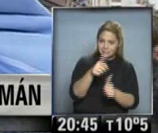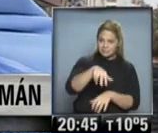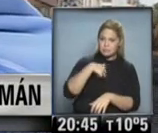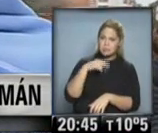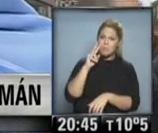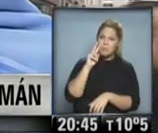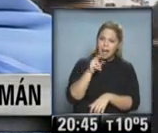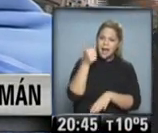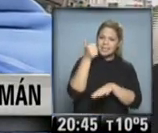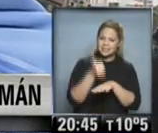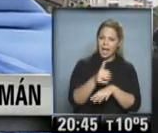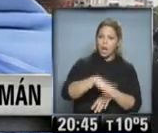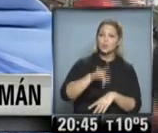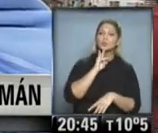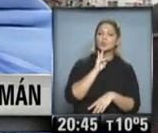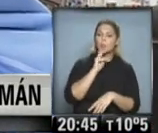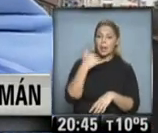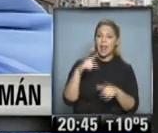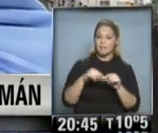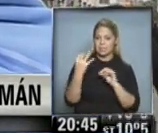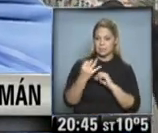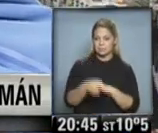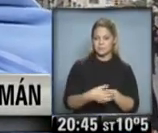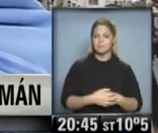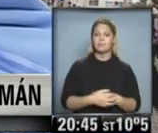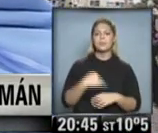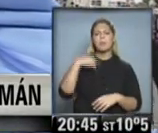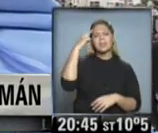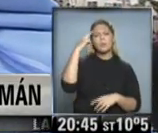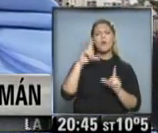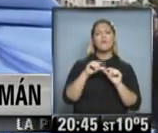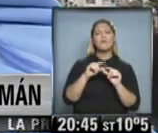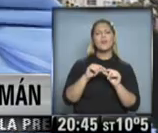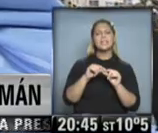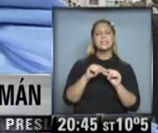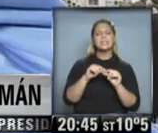para estar en Tucumán en esta fecha. Creo que es una fecha